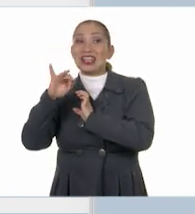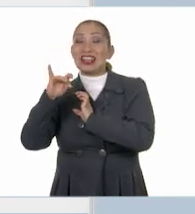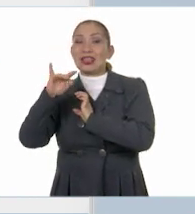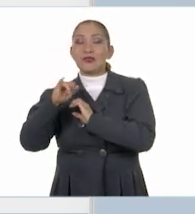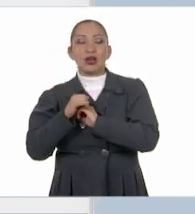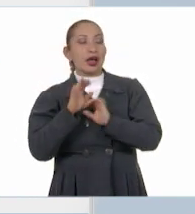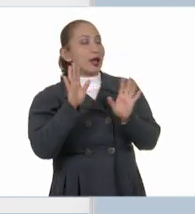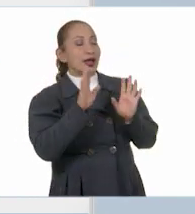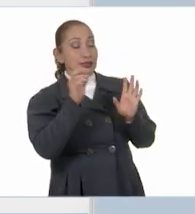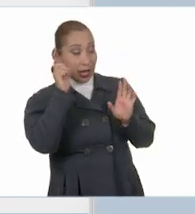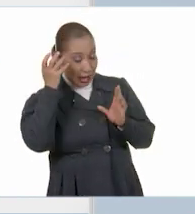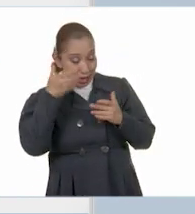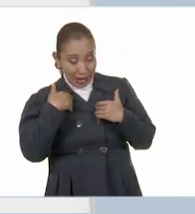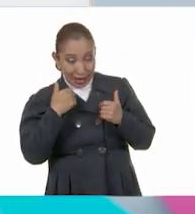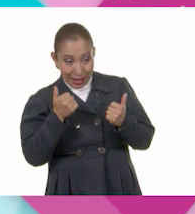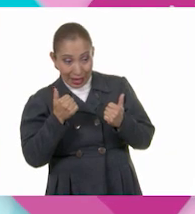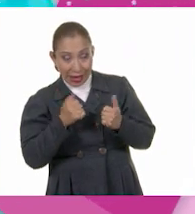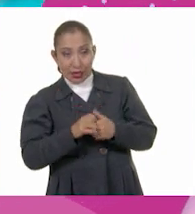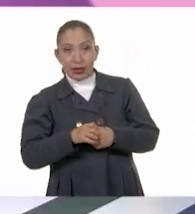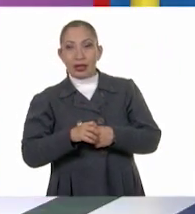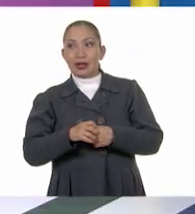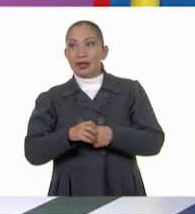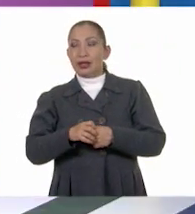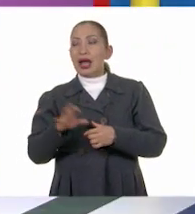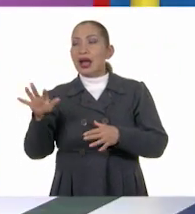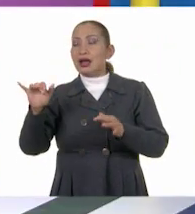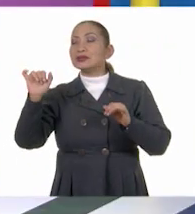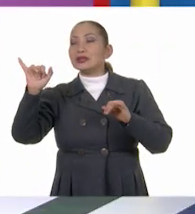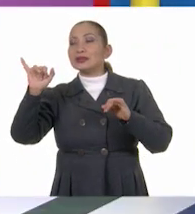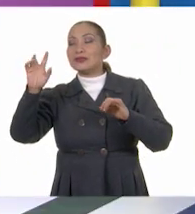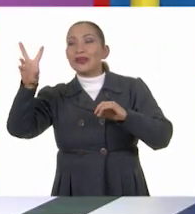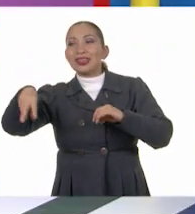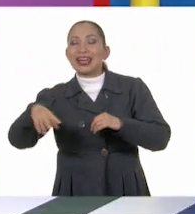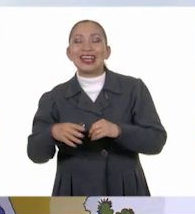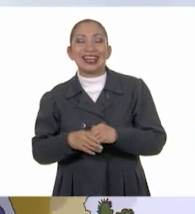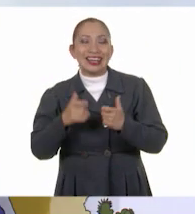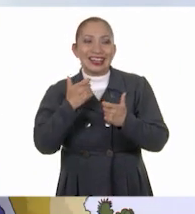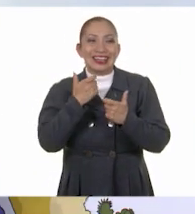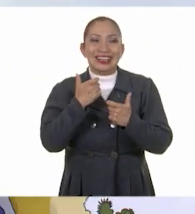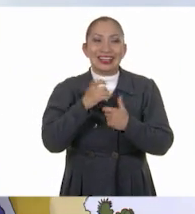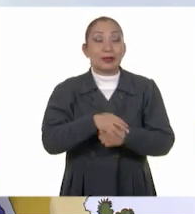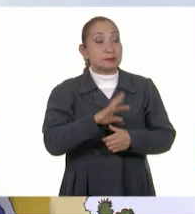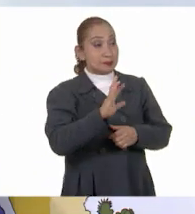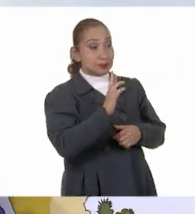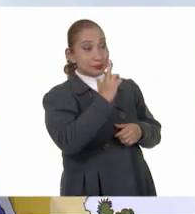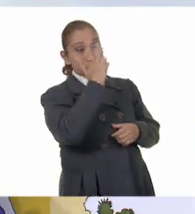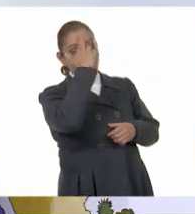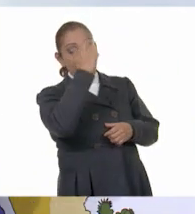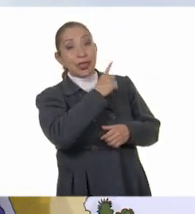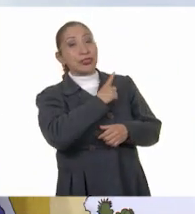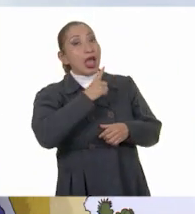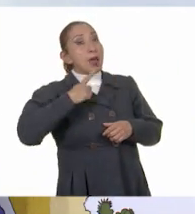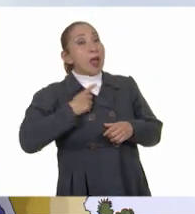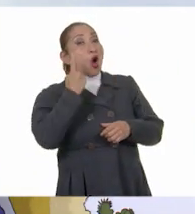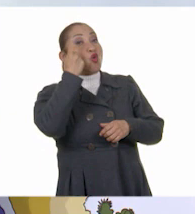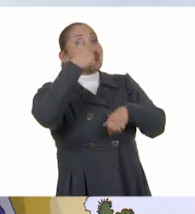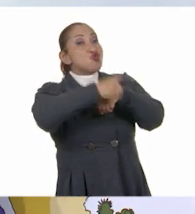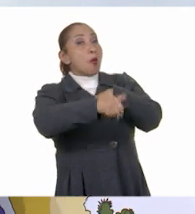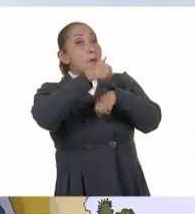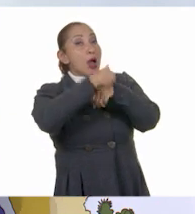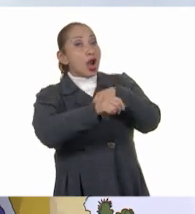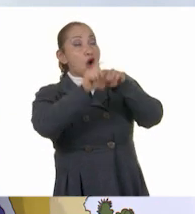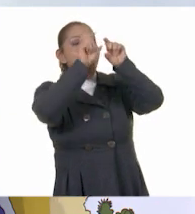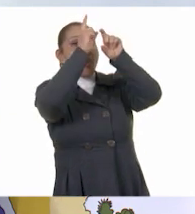A ver, Lolito, ¿ya lo tienes? ¡Ah! ¡Sí es cierto! Pero recuerda que hay que ponerle un número a